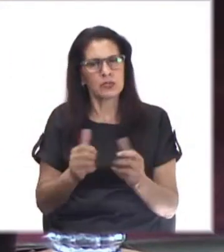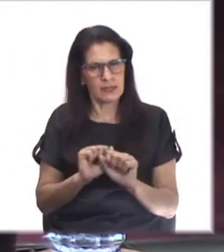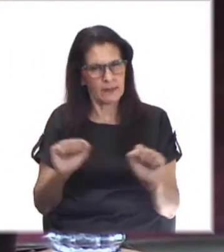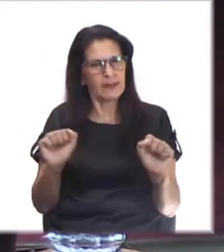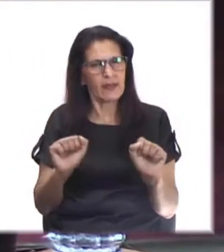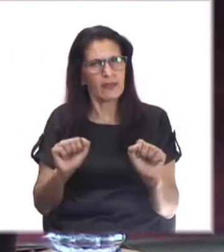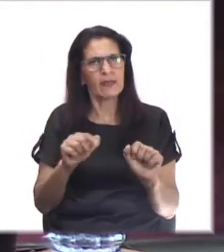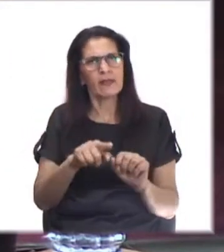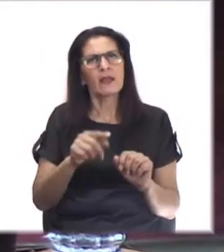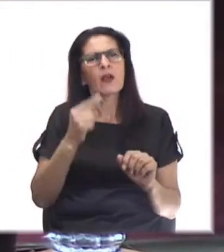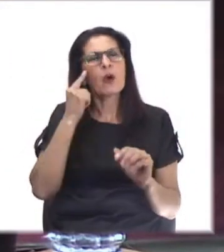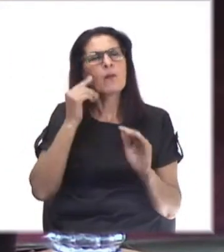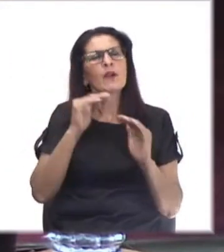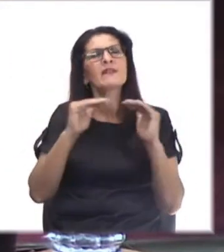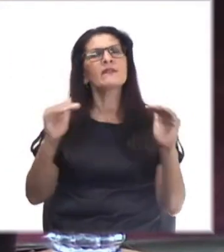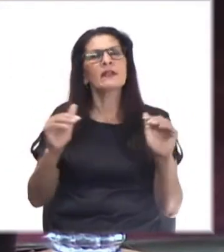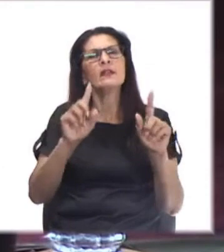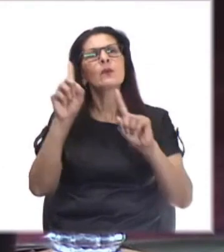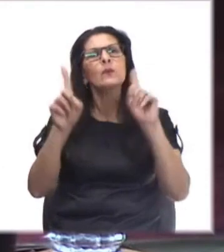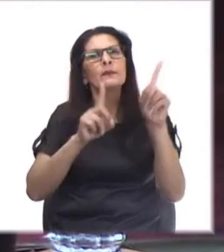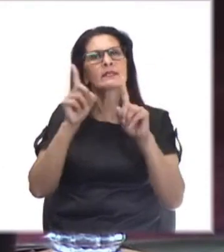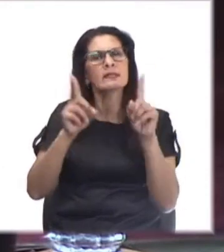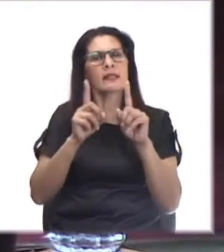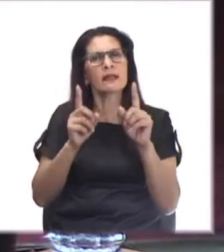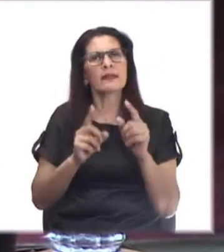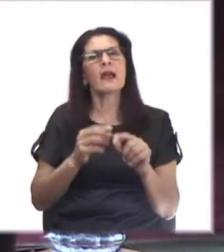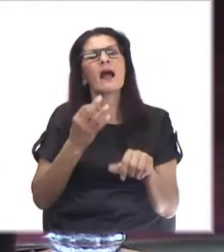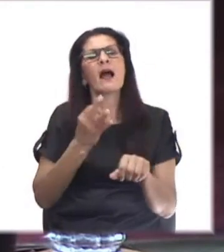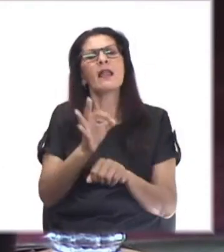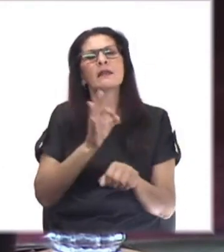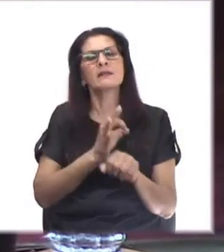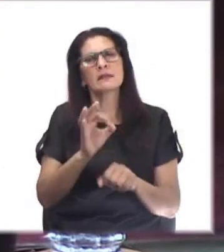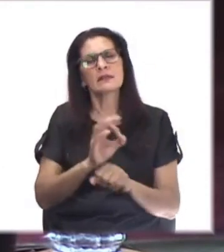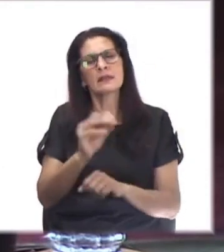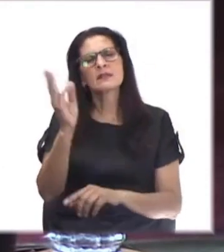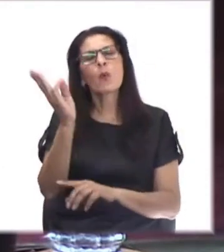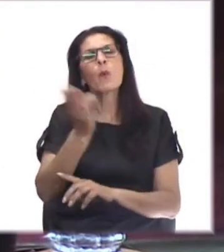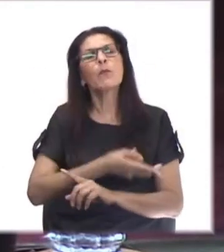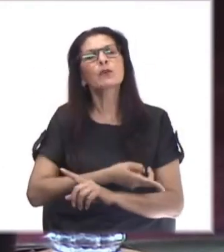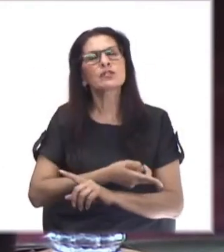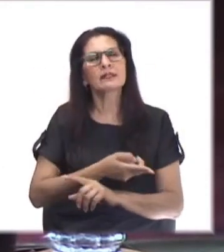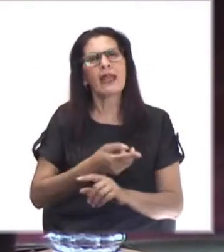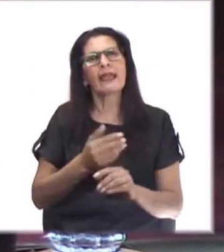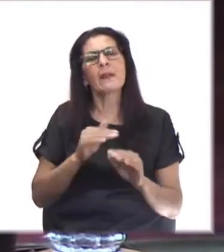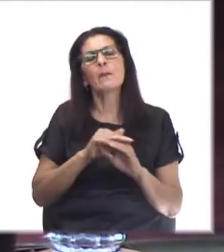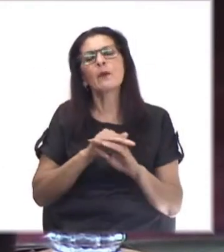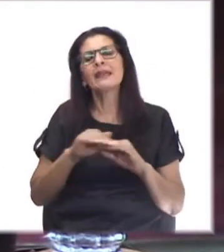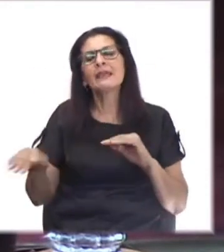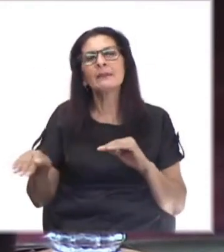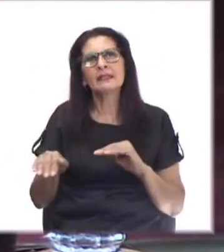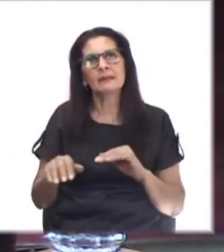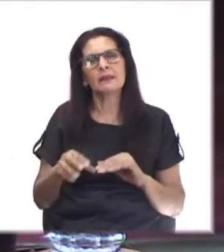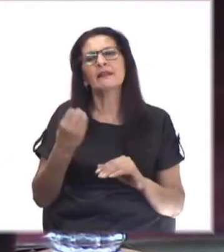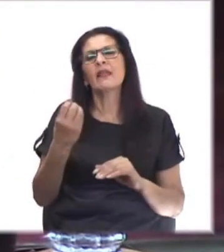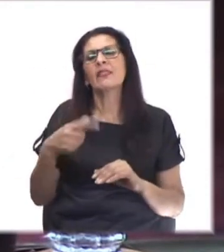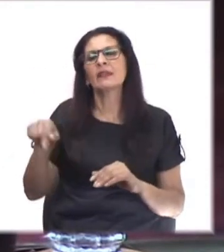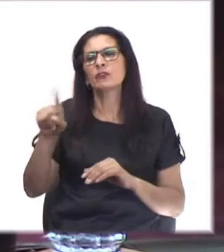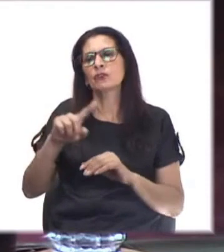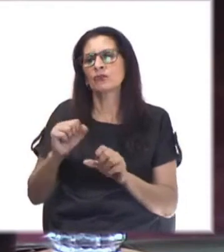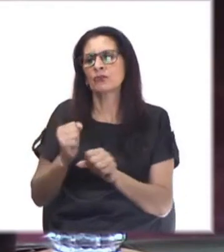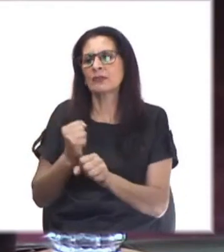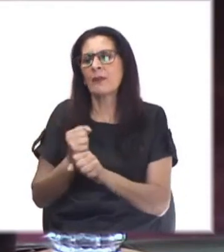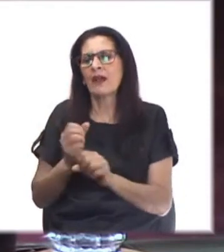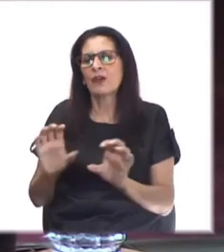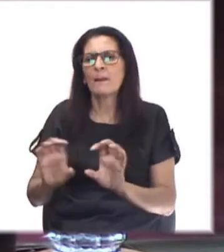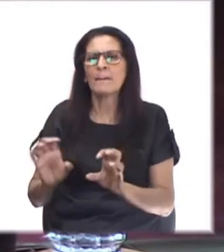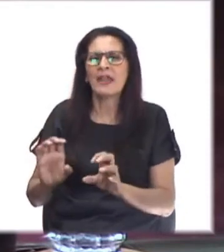éxito el nivel universitario de la enseñanza a un porcentaje muy limitado de hijos de asalariados obreros. El